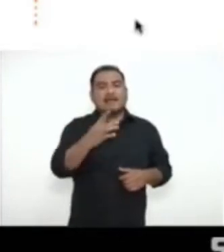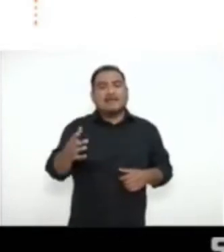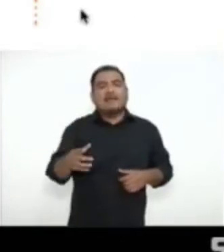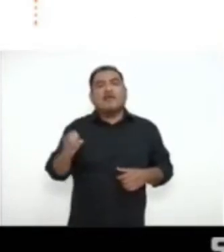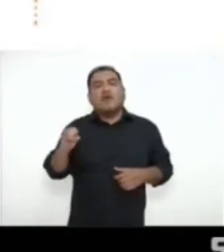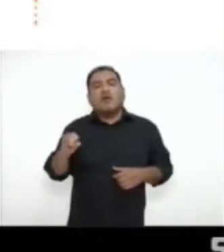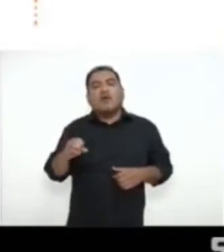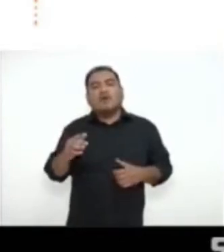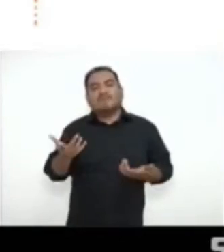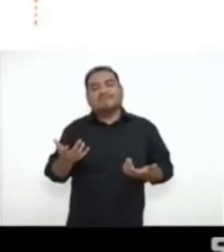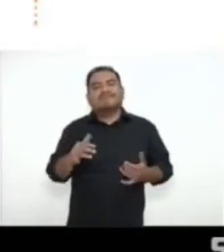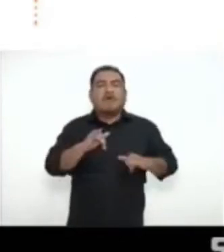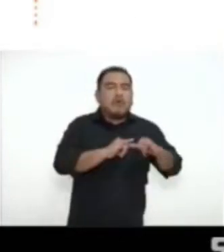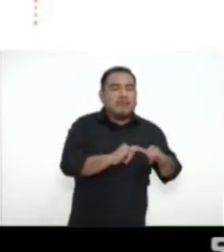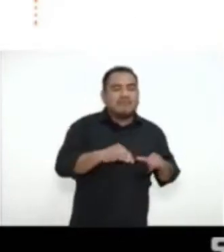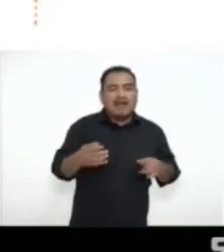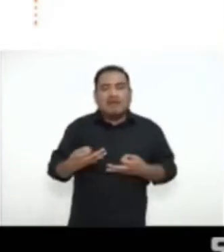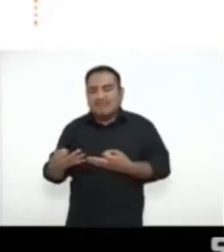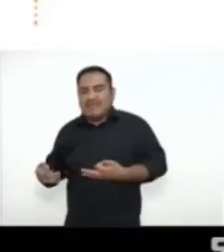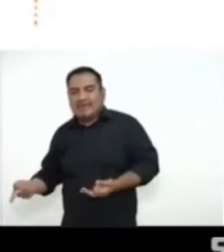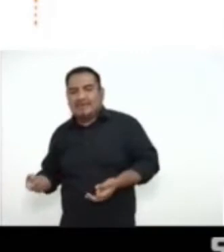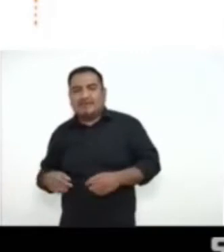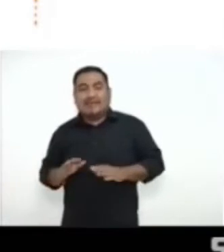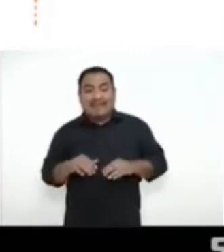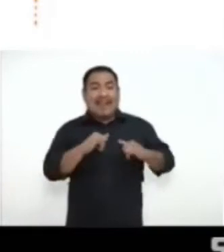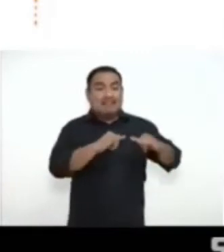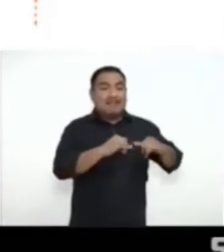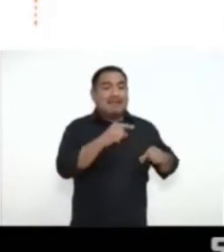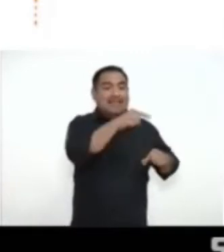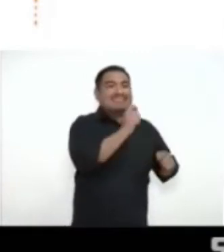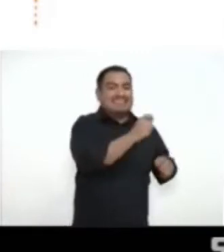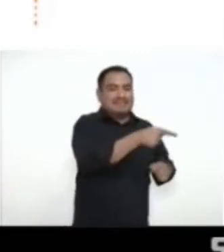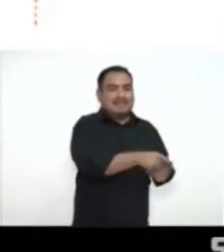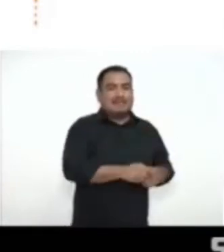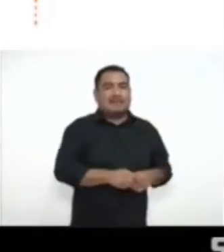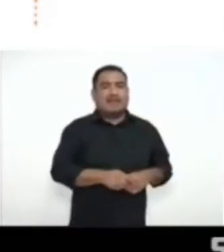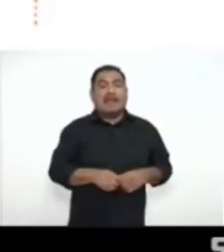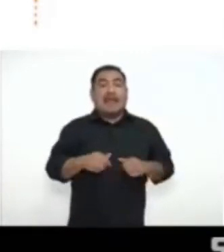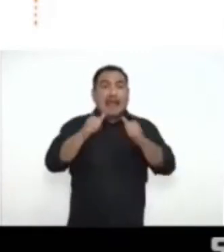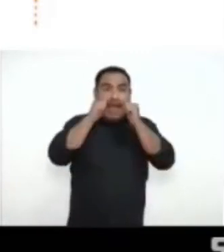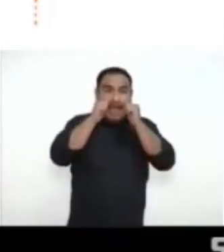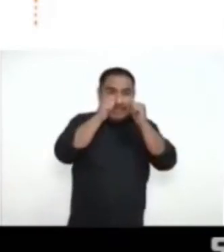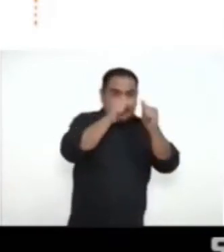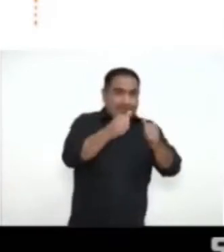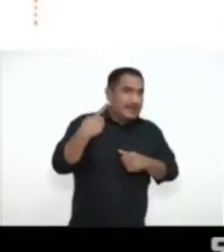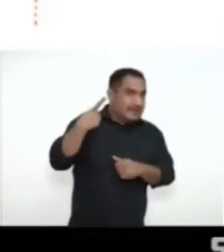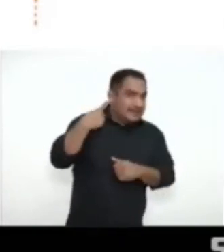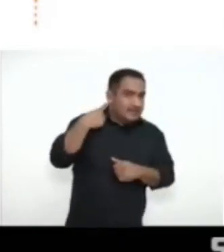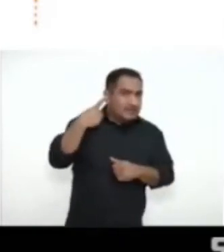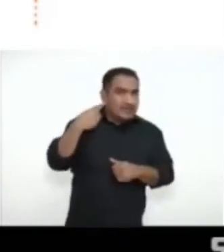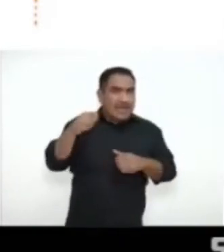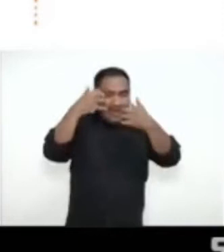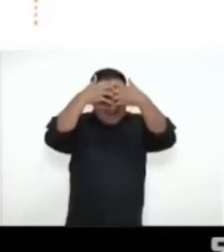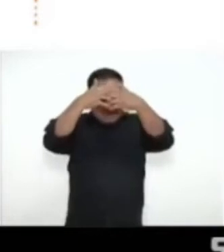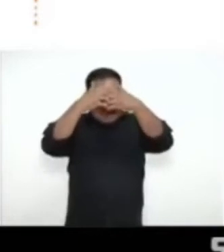el territorio hay un suceso en el exterior que lo percibimos a través de nuestros sentidos. ¿Se acuerdan aquel cerebro que